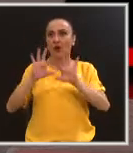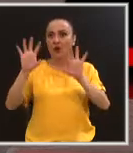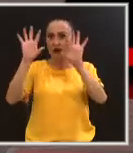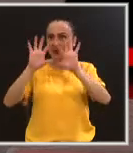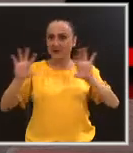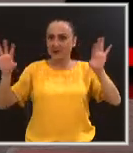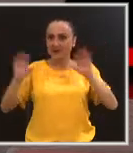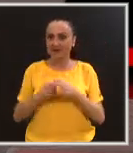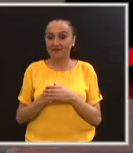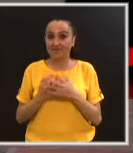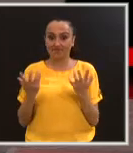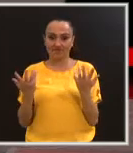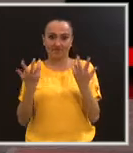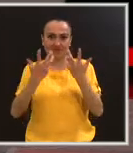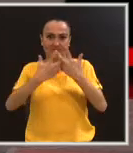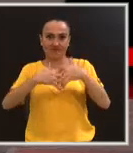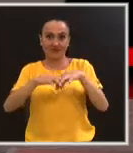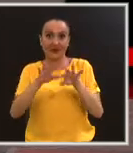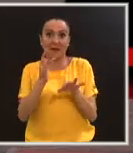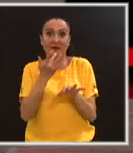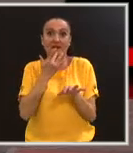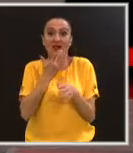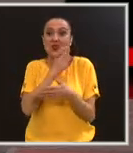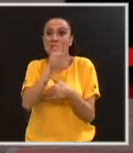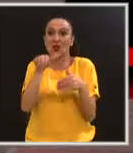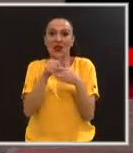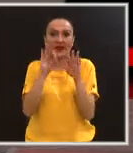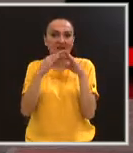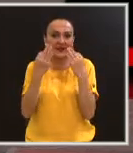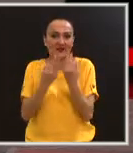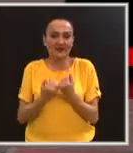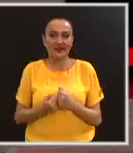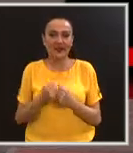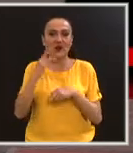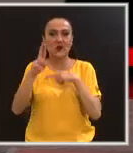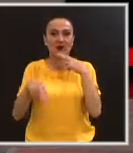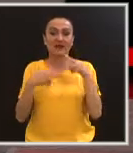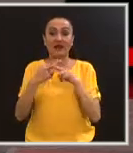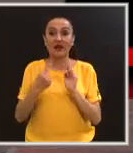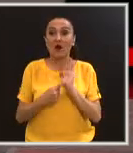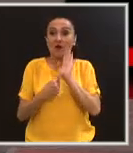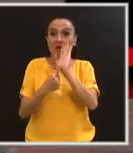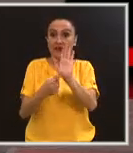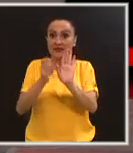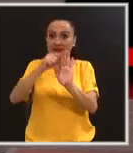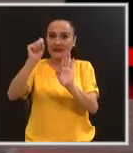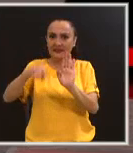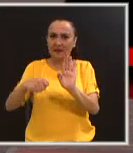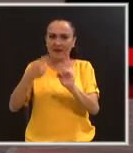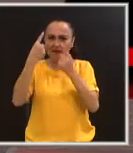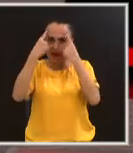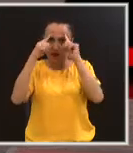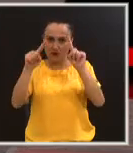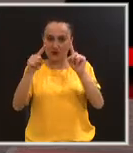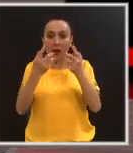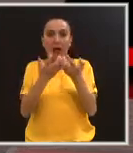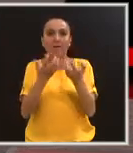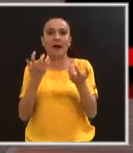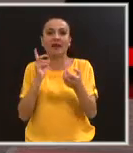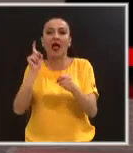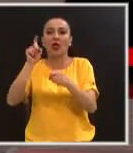que se acopla a los gustos de todas la familias universal Además está ofreciendo el sistema el famoso sistema de